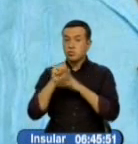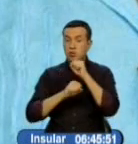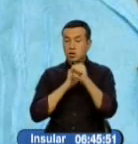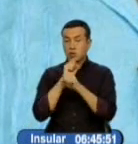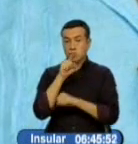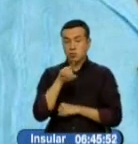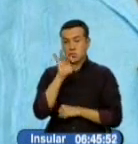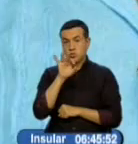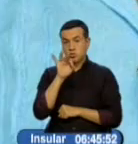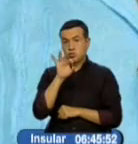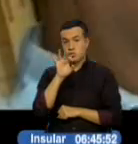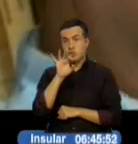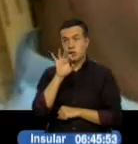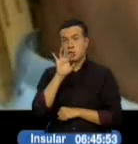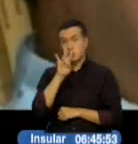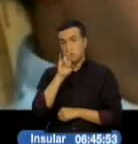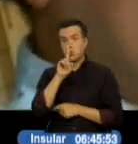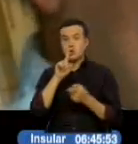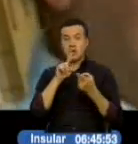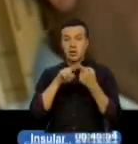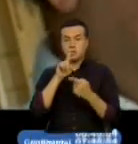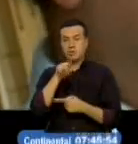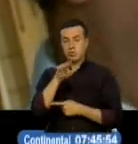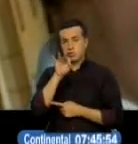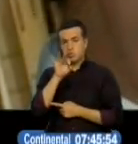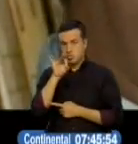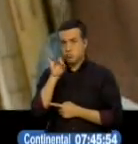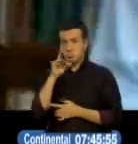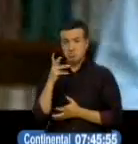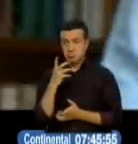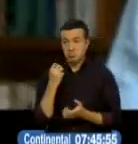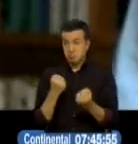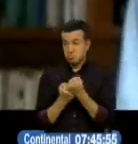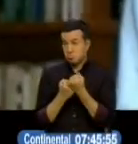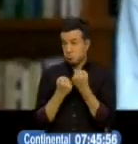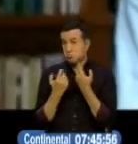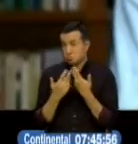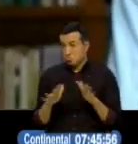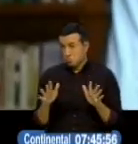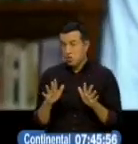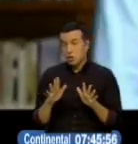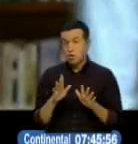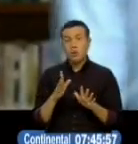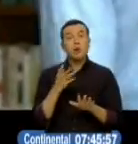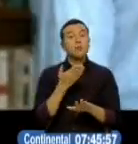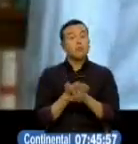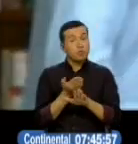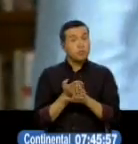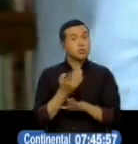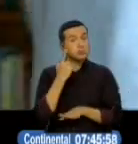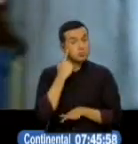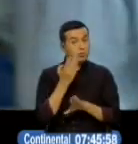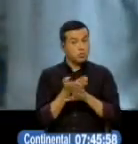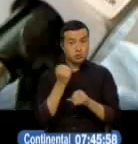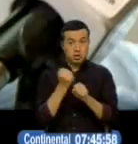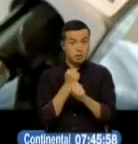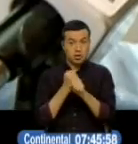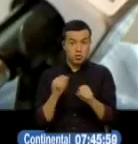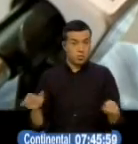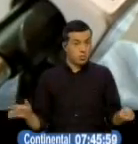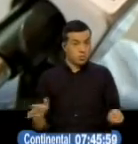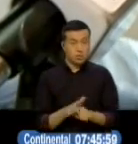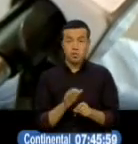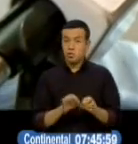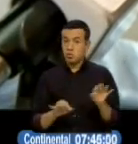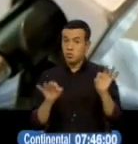1997 y 1998. Hoy dice estar dispuesto a colaborar con la propuesta del presidente Moreno. Incluso le tiene un planteamiento para que el trabajo sea integrado y